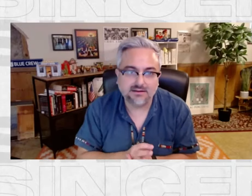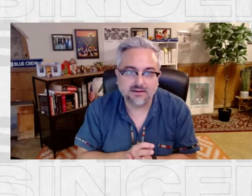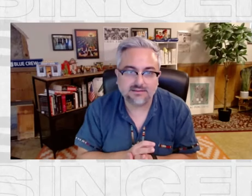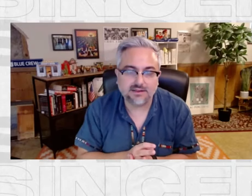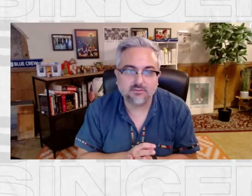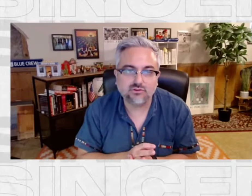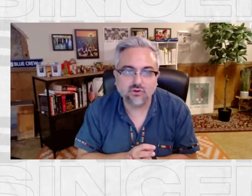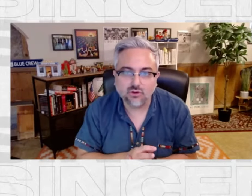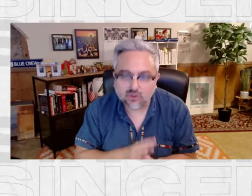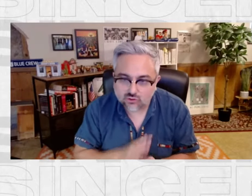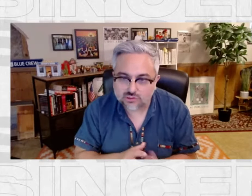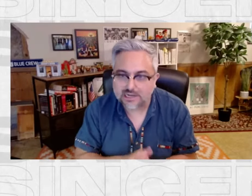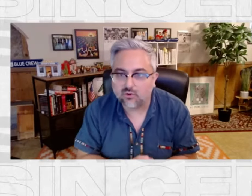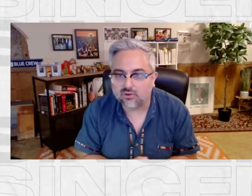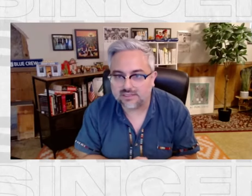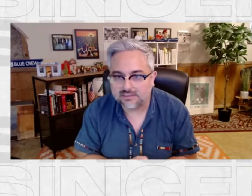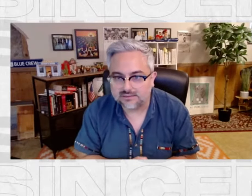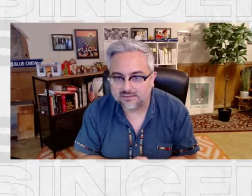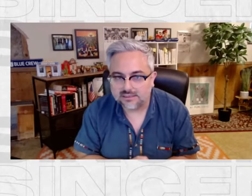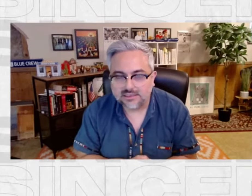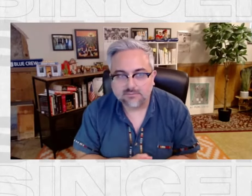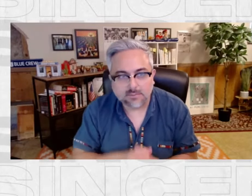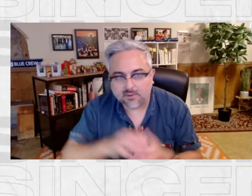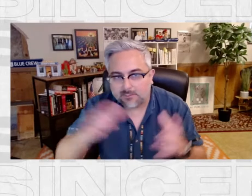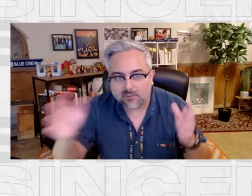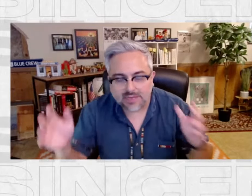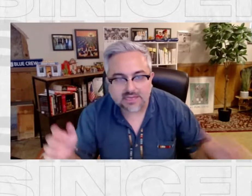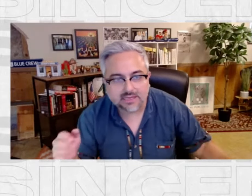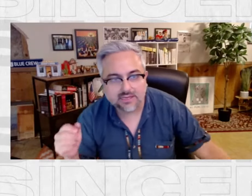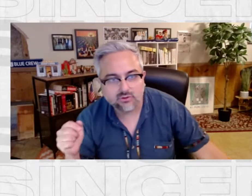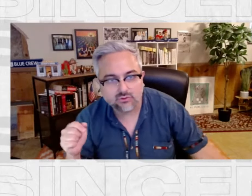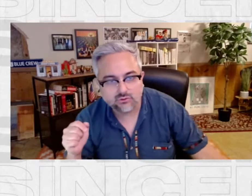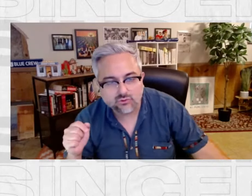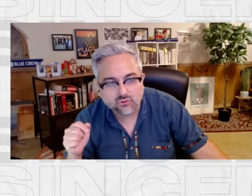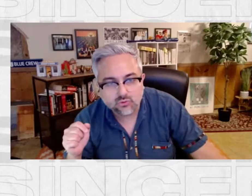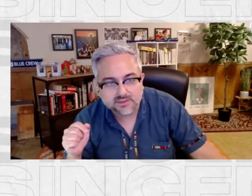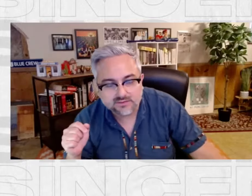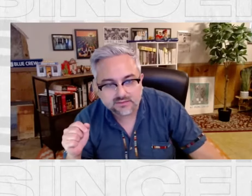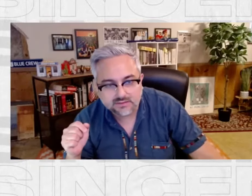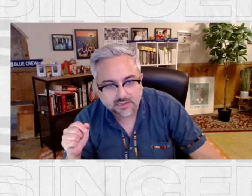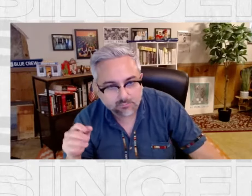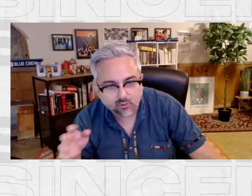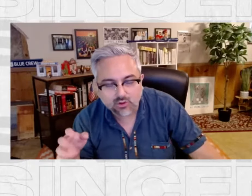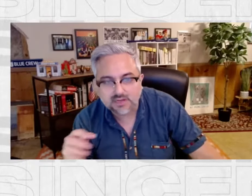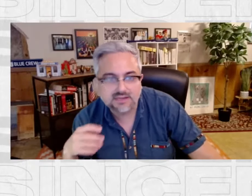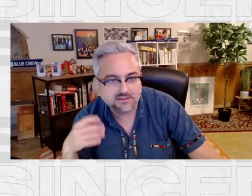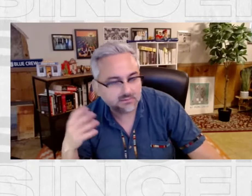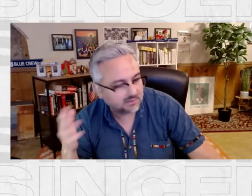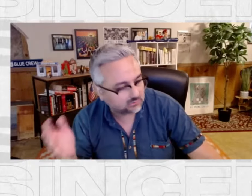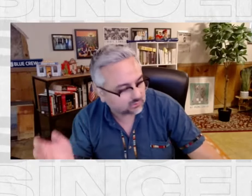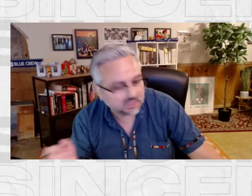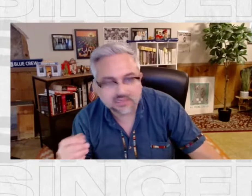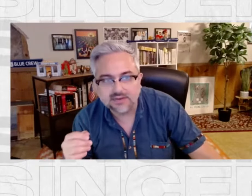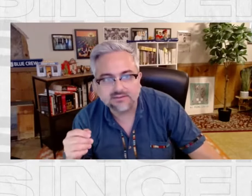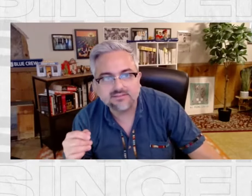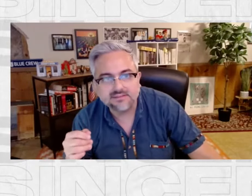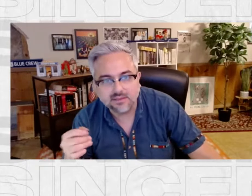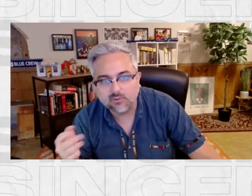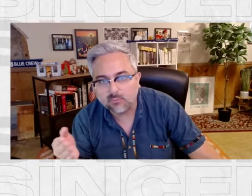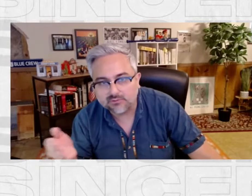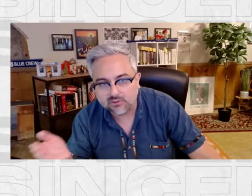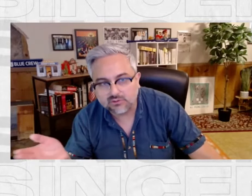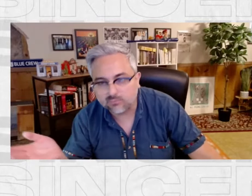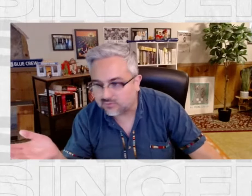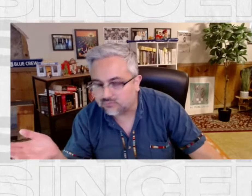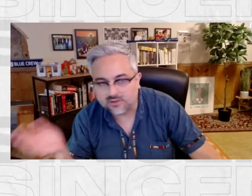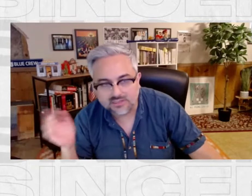cancela la transmisión, nos la corta. Me ponen por ahí que hay otros YouTubers que sí la ponen, que se van a ir a sus canales y etcétera.